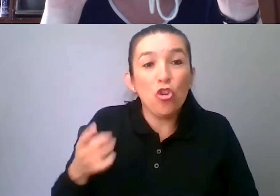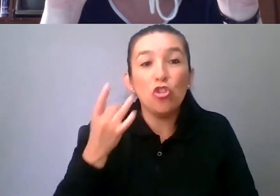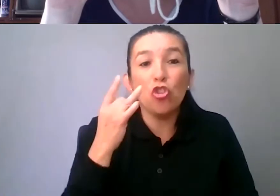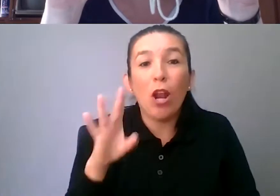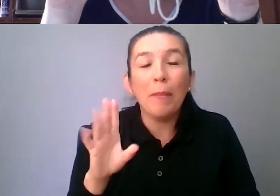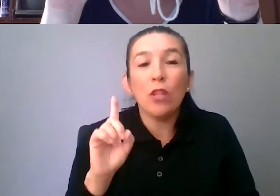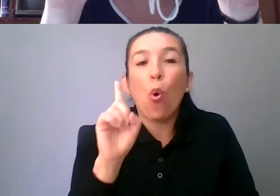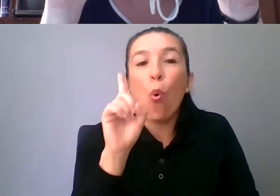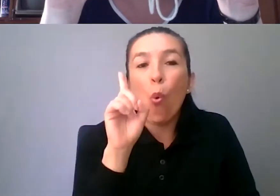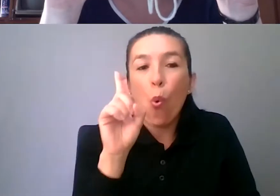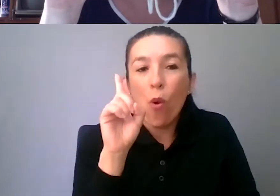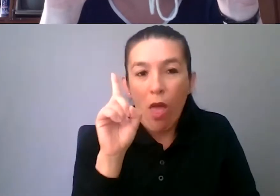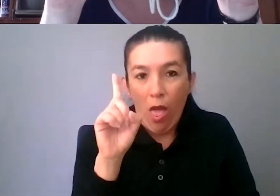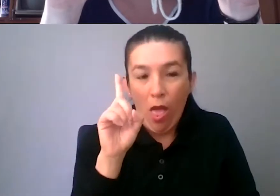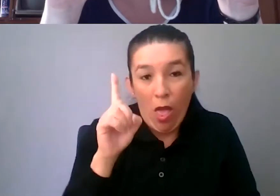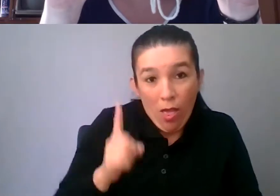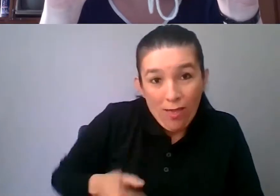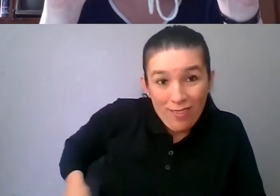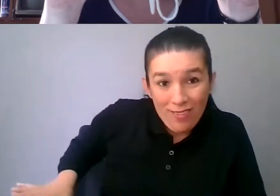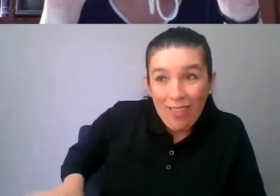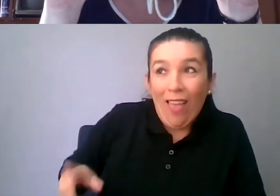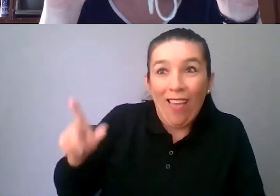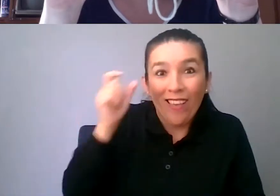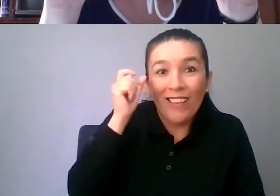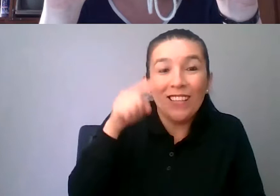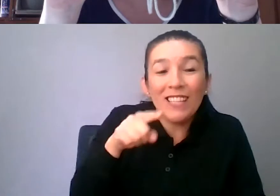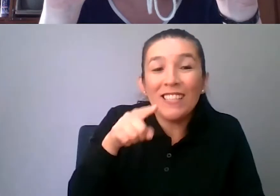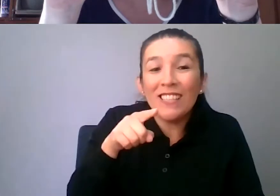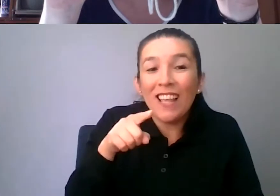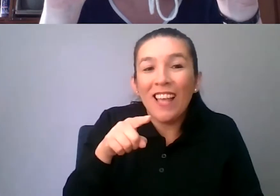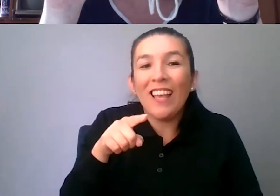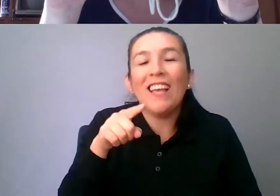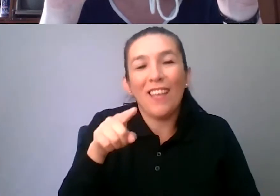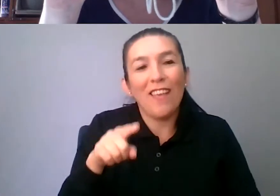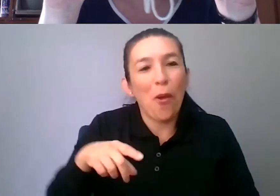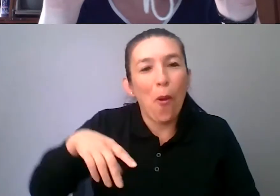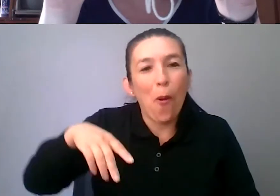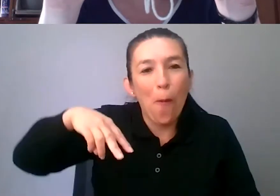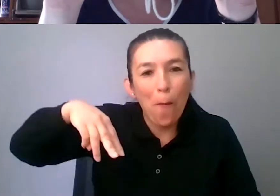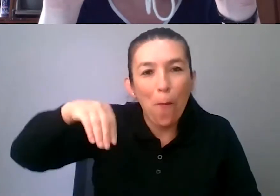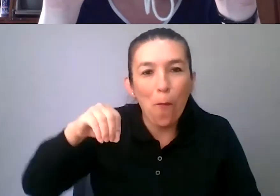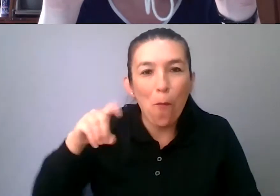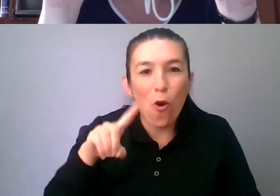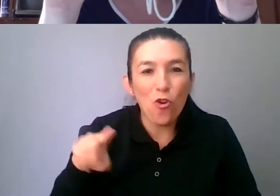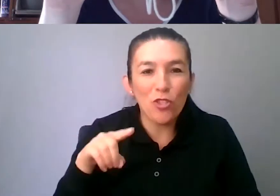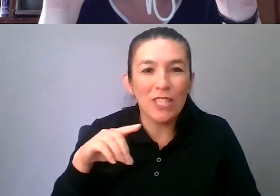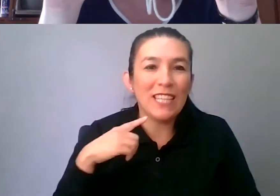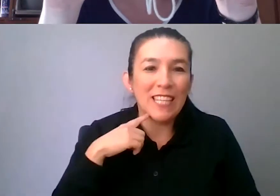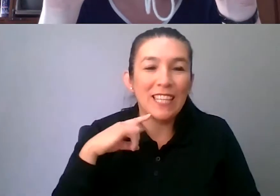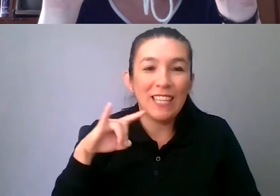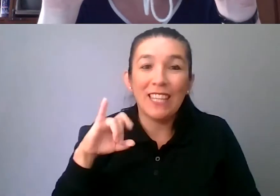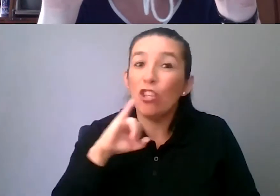un ala colgando. ¿Sí? Esta figura es el mosquito, que es una figura